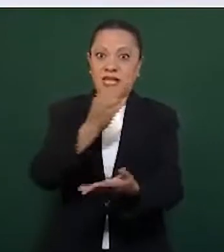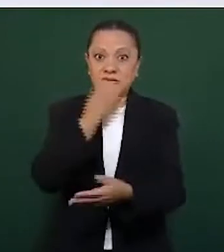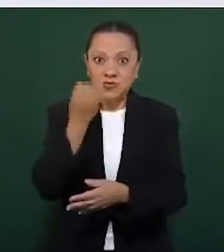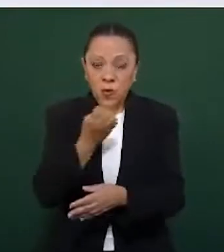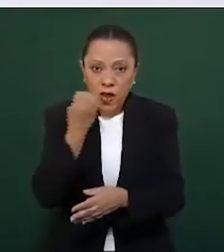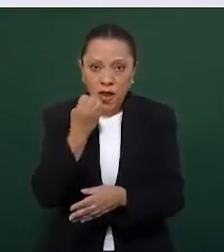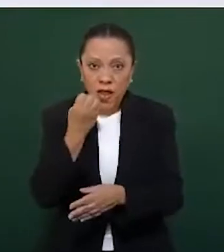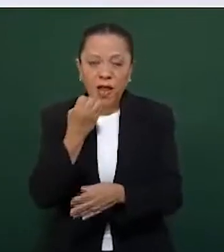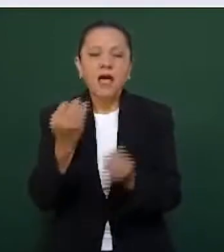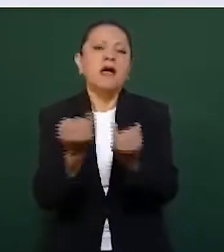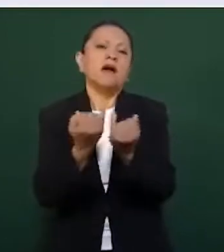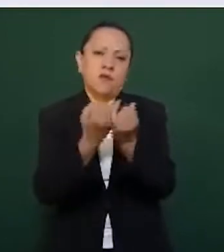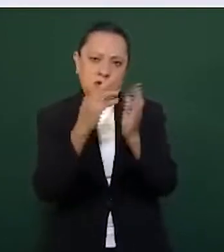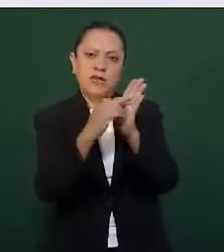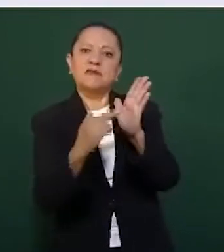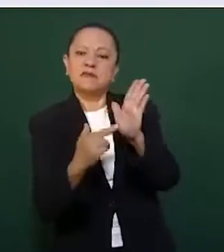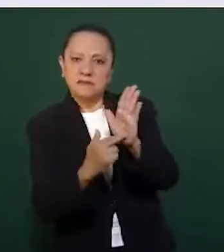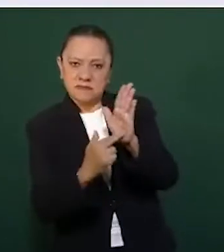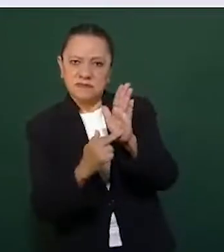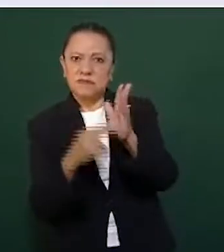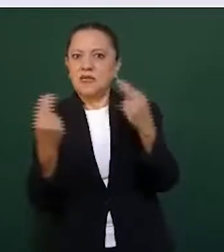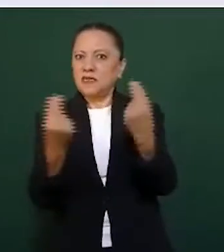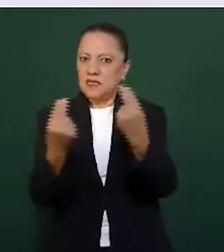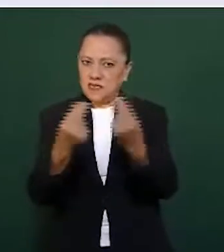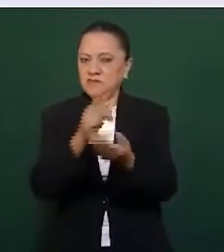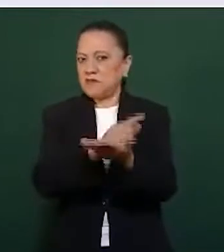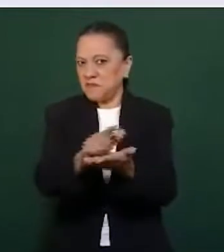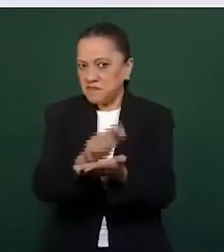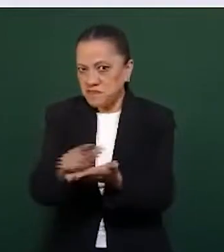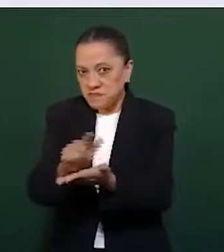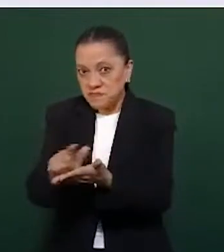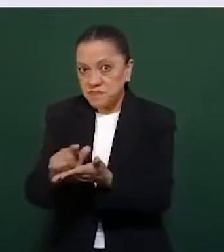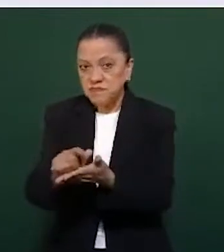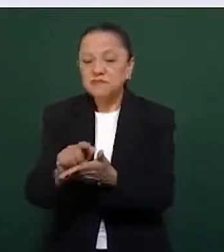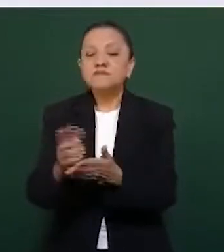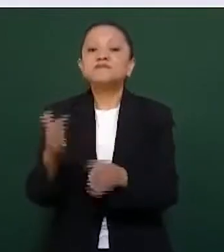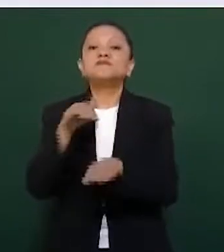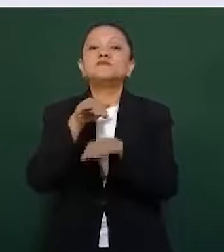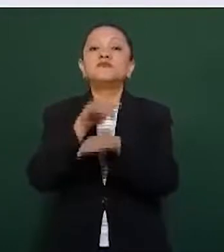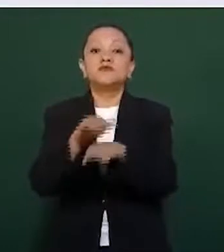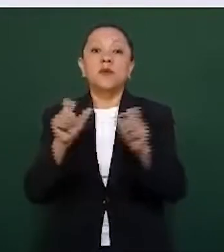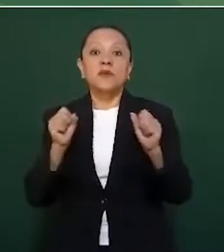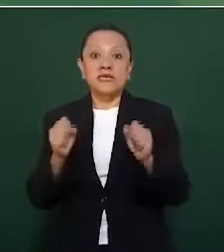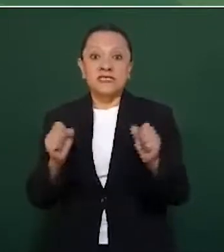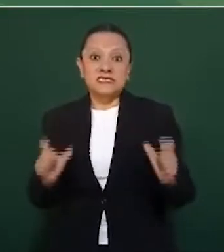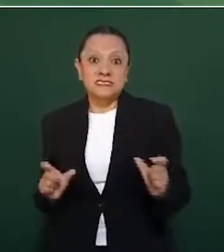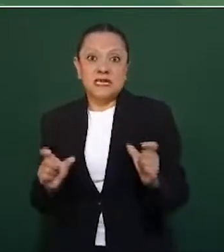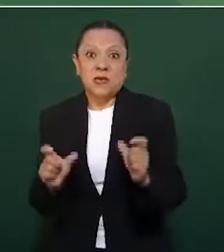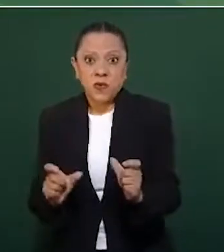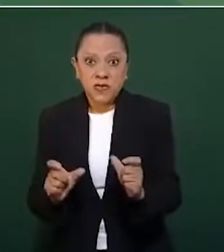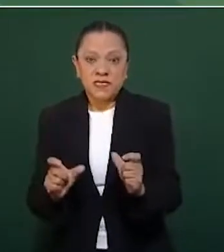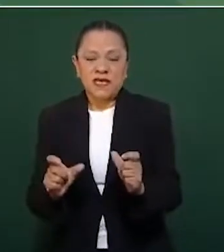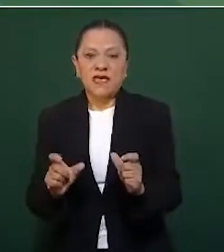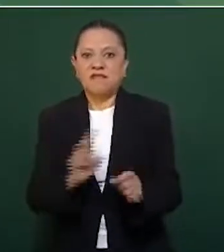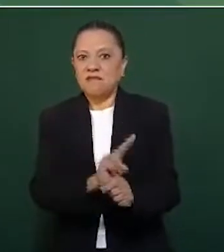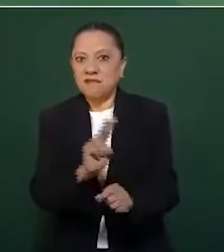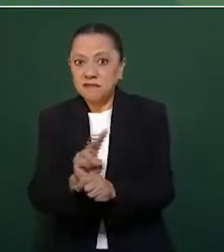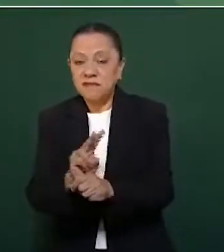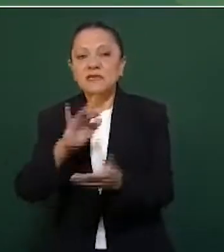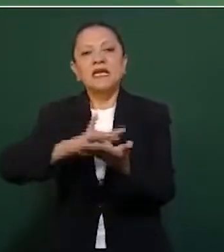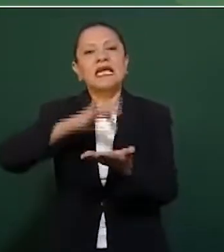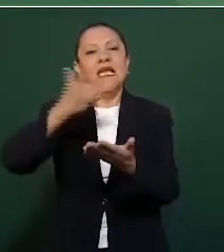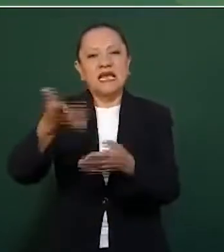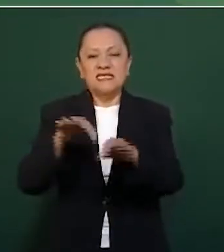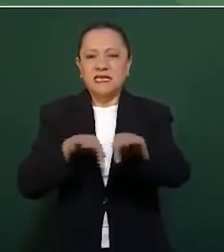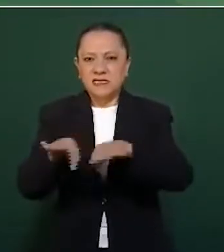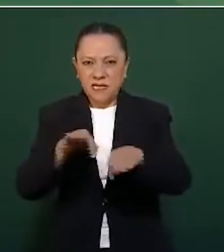bajo los protocolos de higiene necesarios. Y en materia de seguridad, gracias al trabajo de coordinación y de